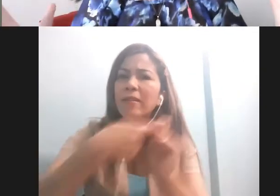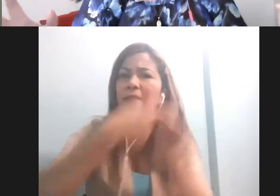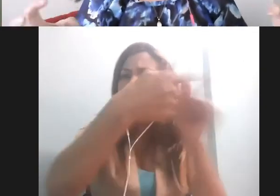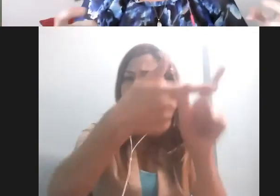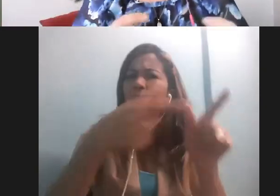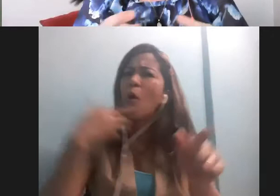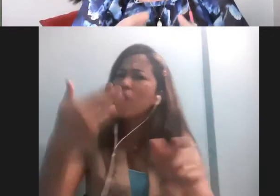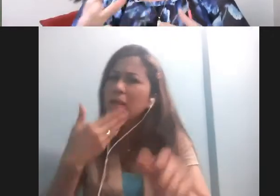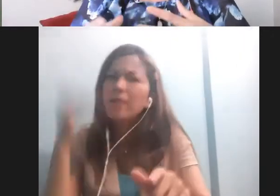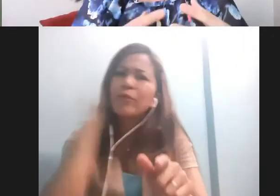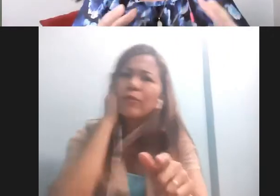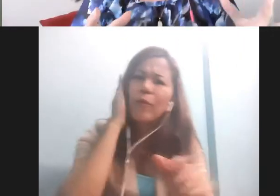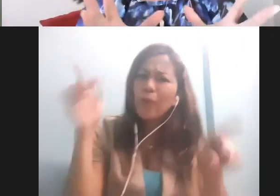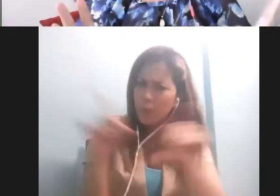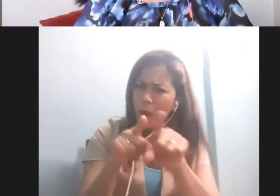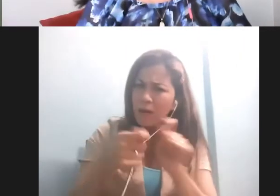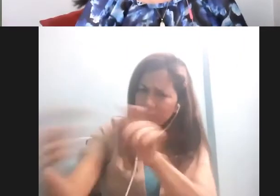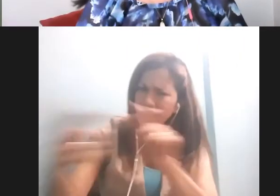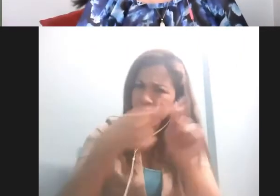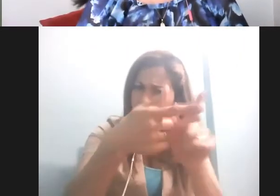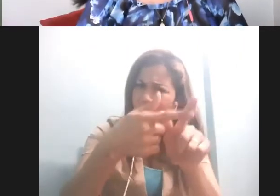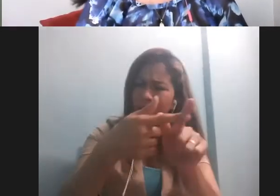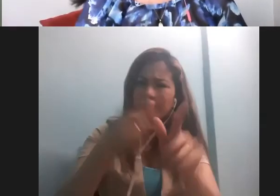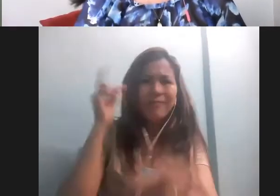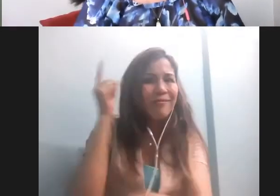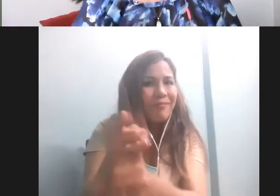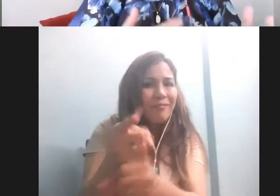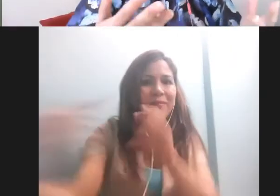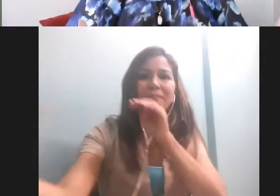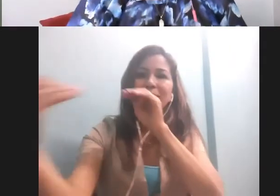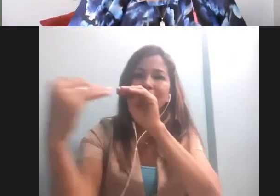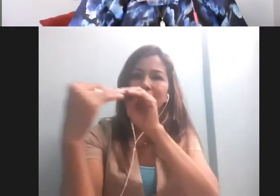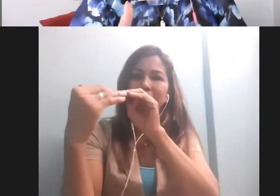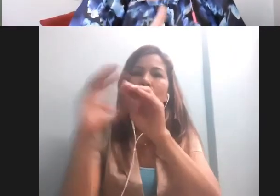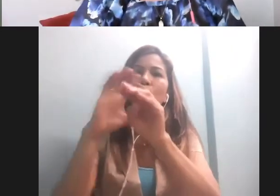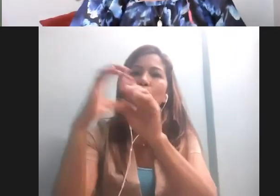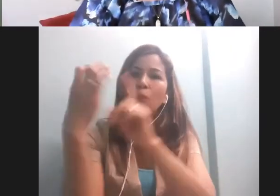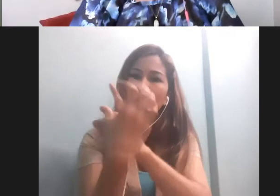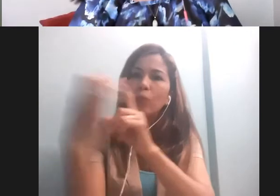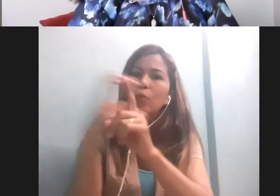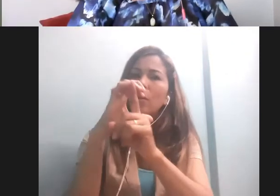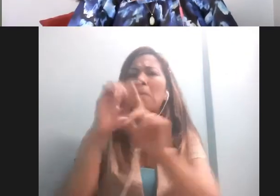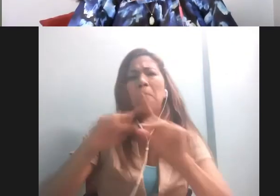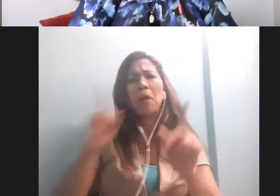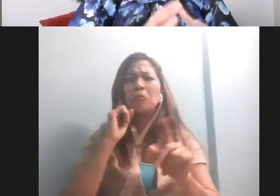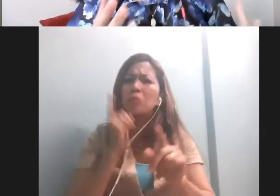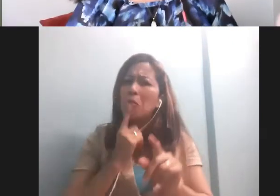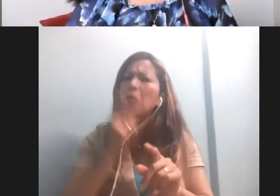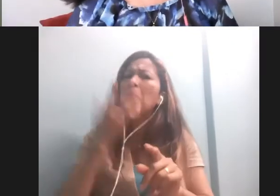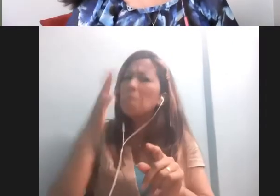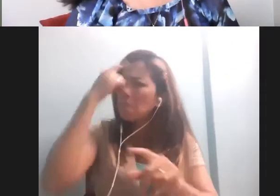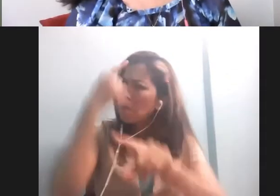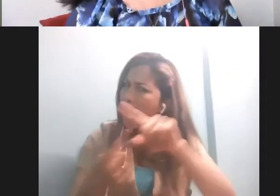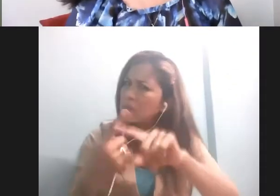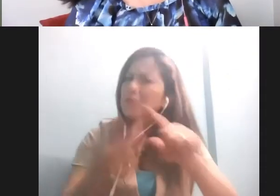migra, tiene que adaptarse a lo que, incluso se le hace más fácil por lo que dice Jeffrey, de aprender